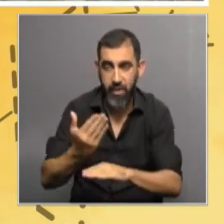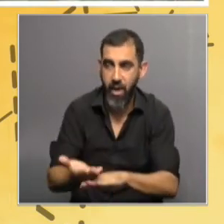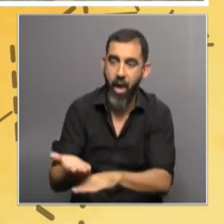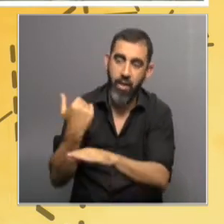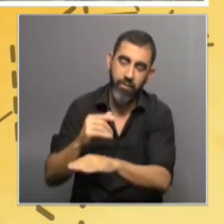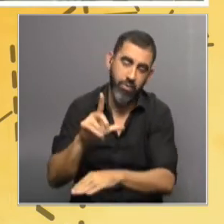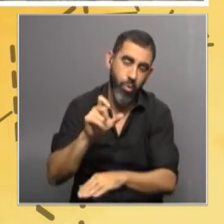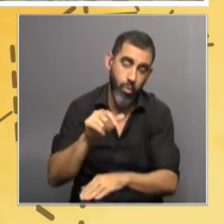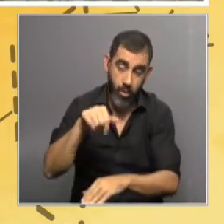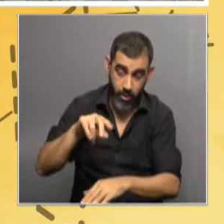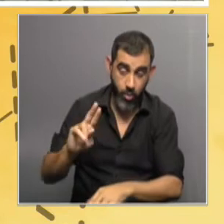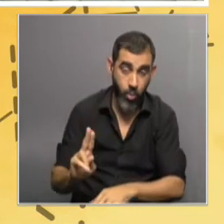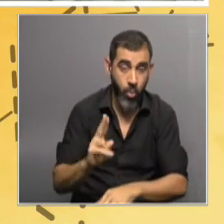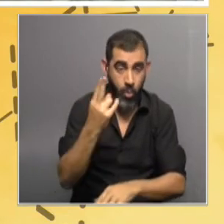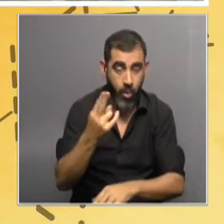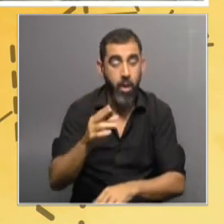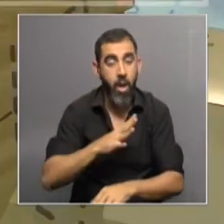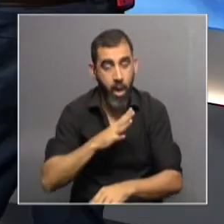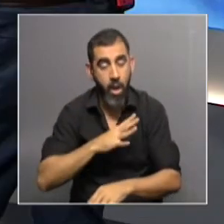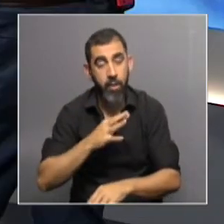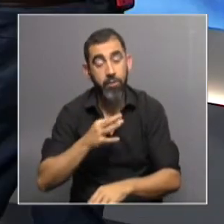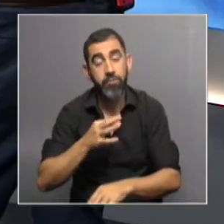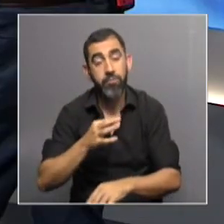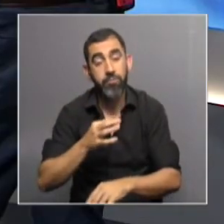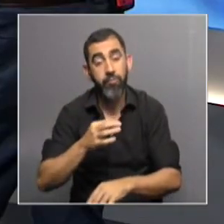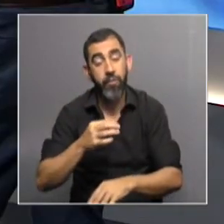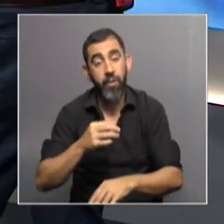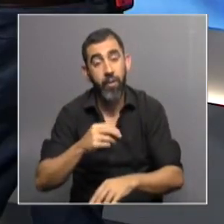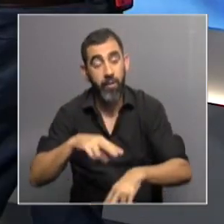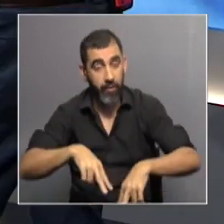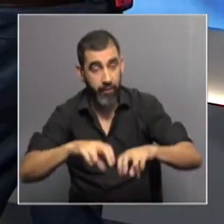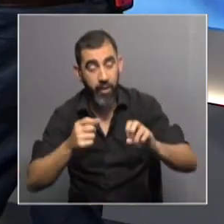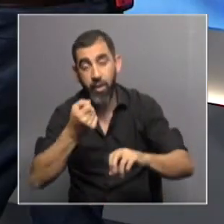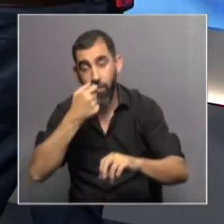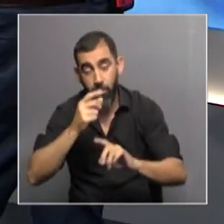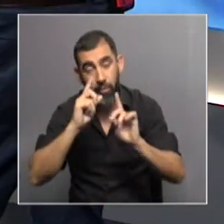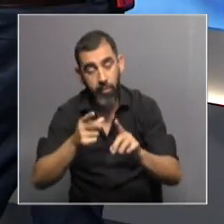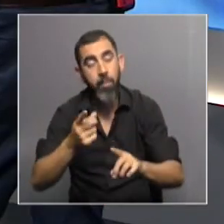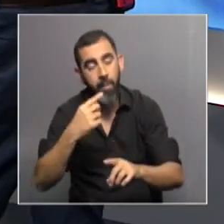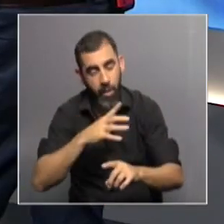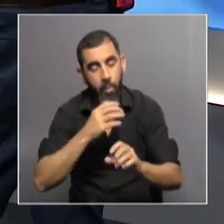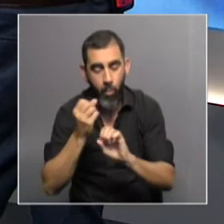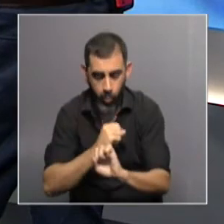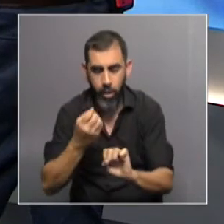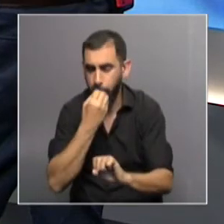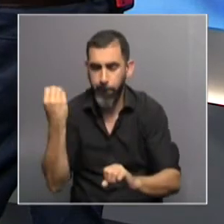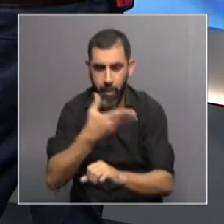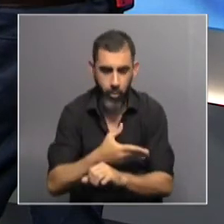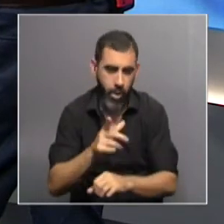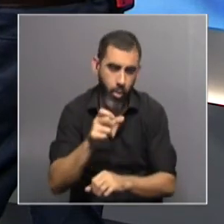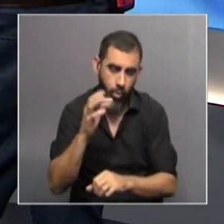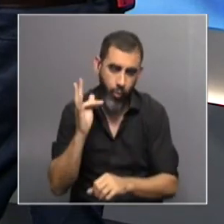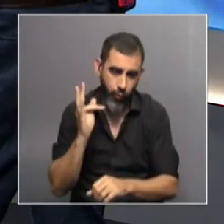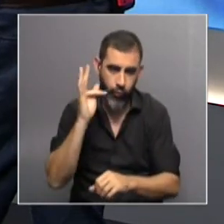en el Uruguay están disponibles los test también los fármacos pero tenemos espacio para mejorar en